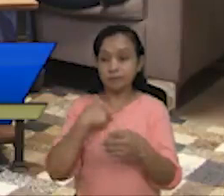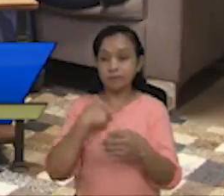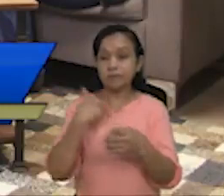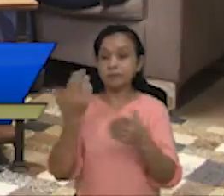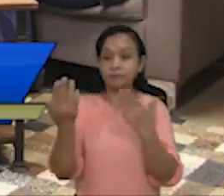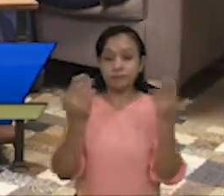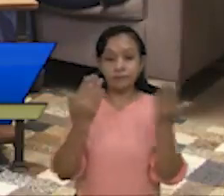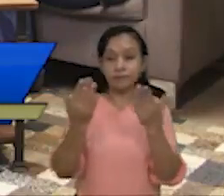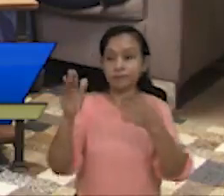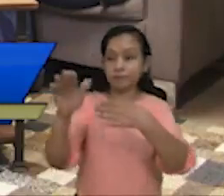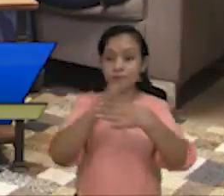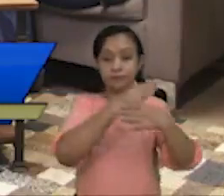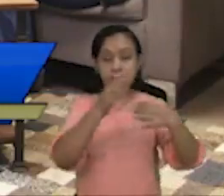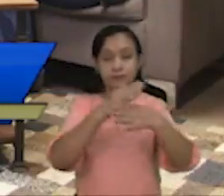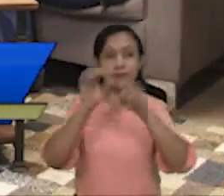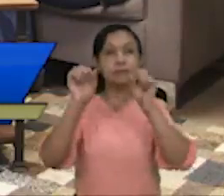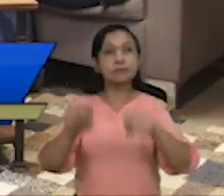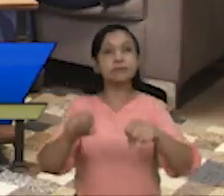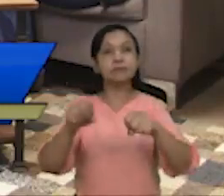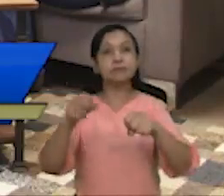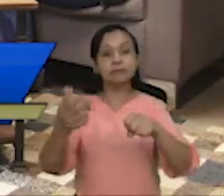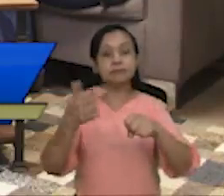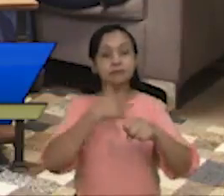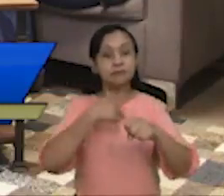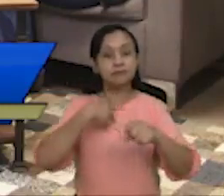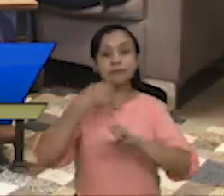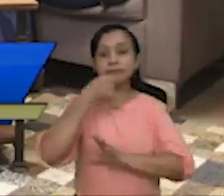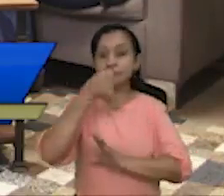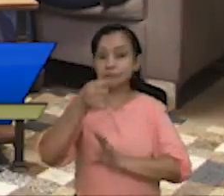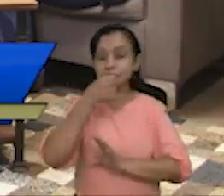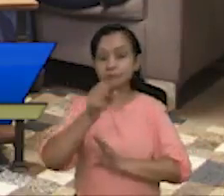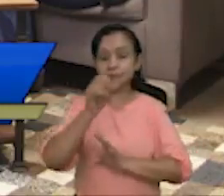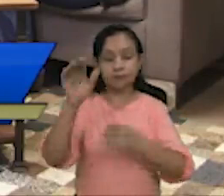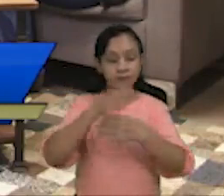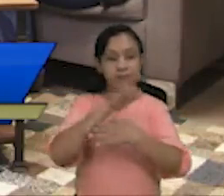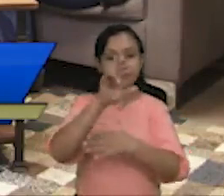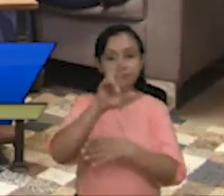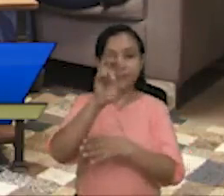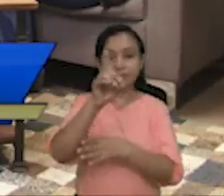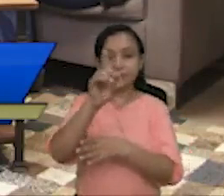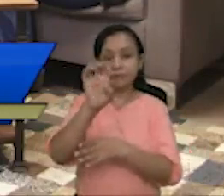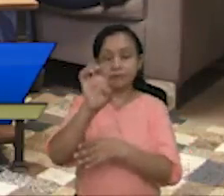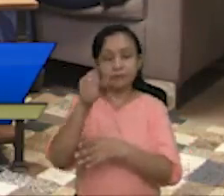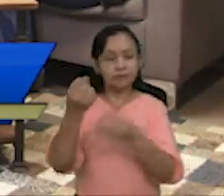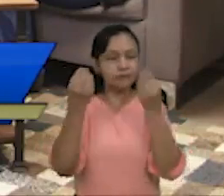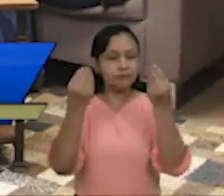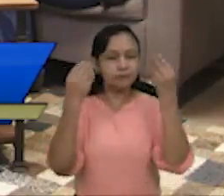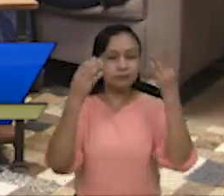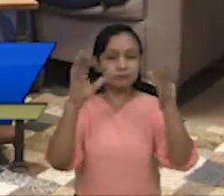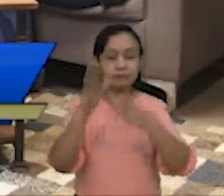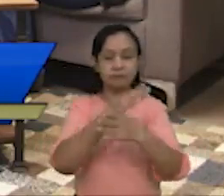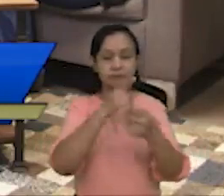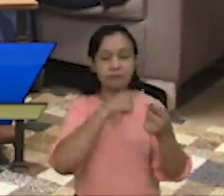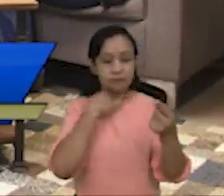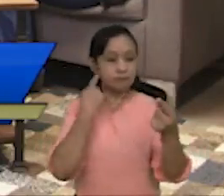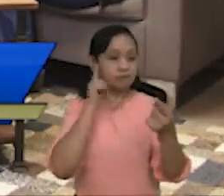cotejar con las diferentes posibilidades de generar esa noticia, porque en las redes te aparecen tantas cosas y el problema es